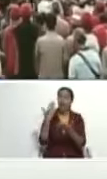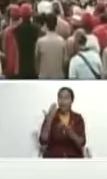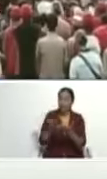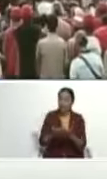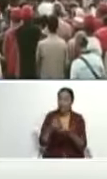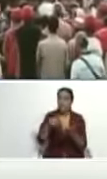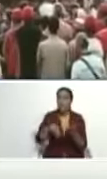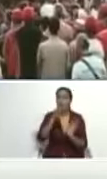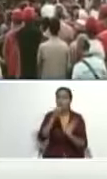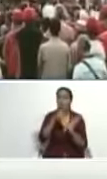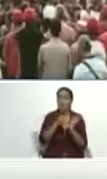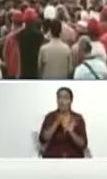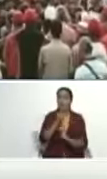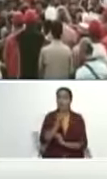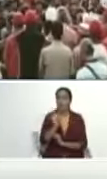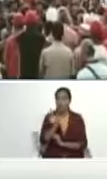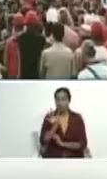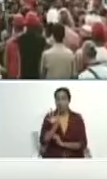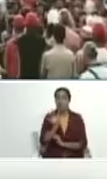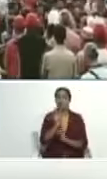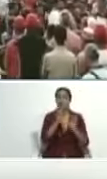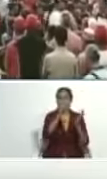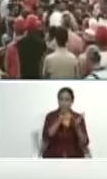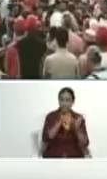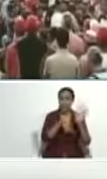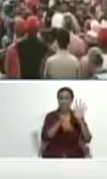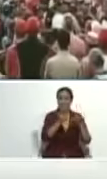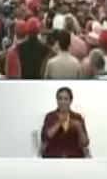2024. Dije 2014. ¿Y cómo es?